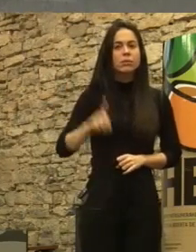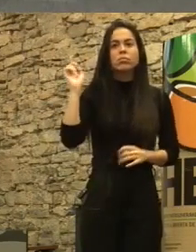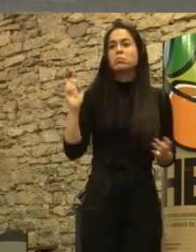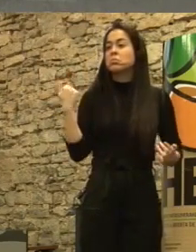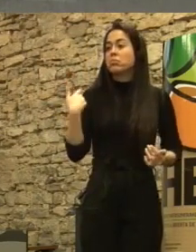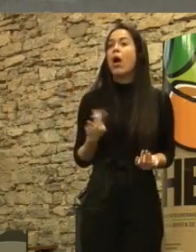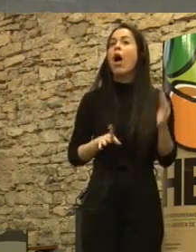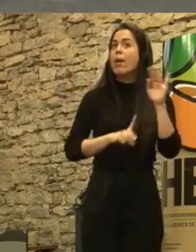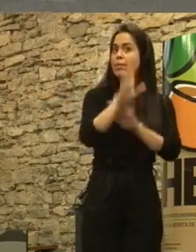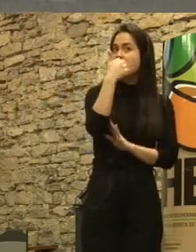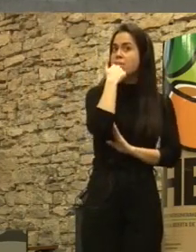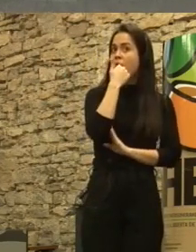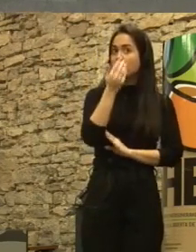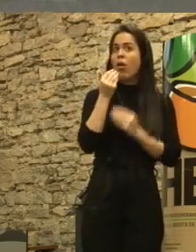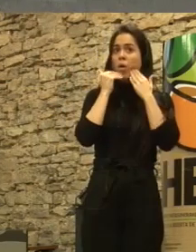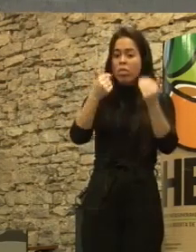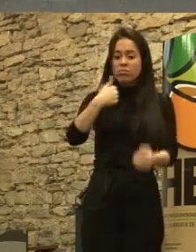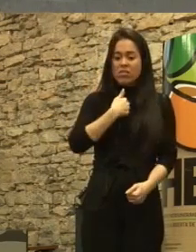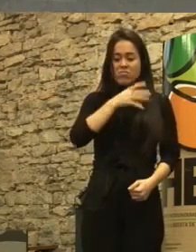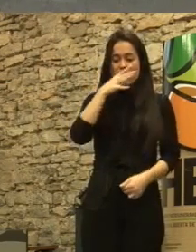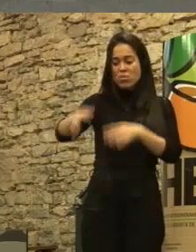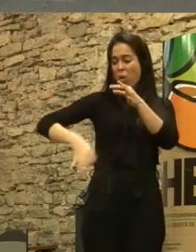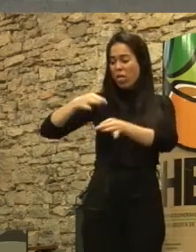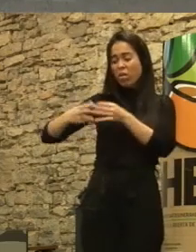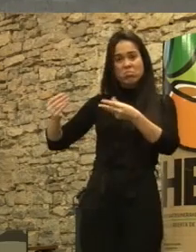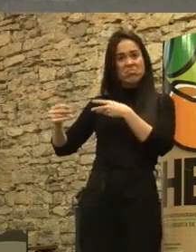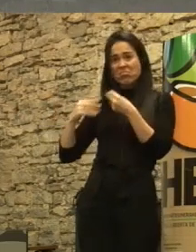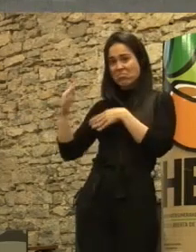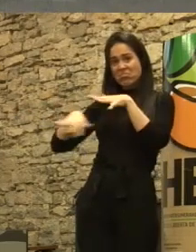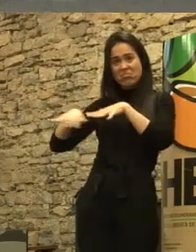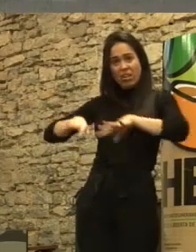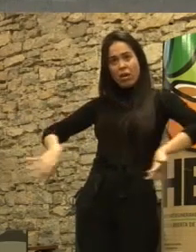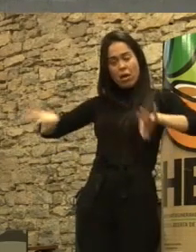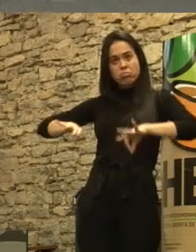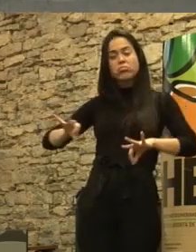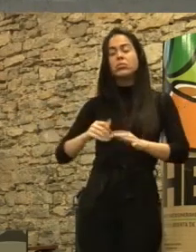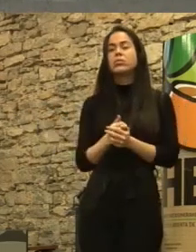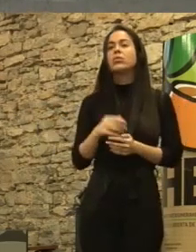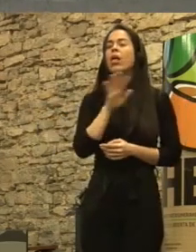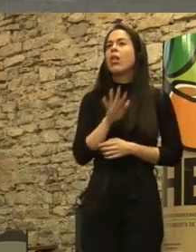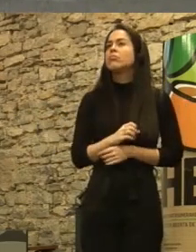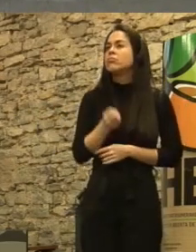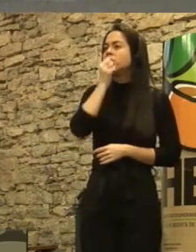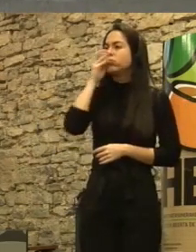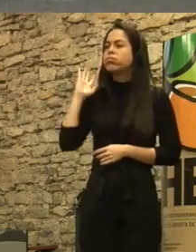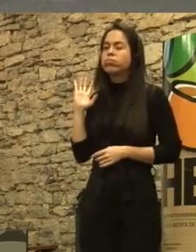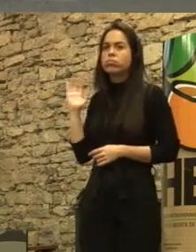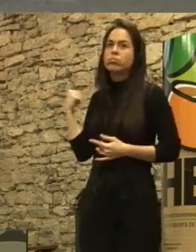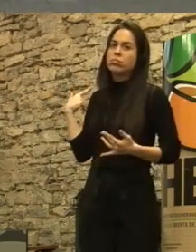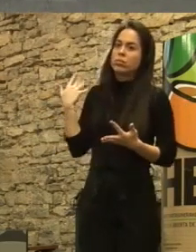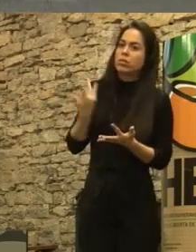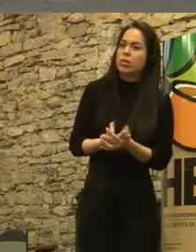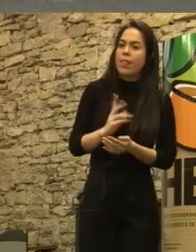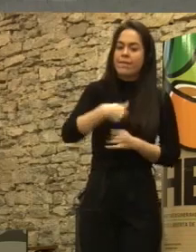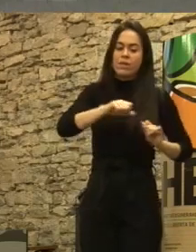por mí, pero en parte por mí, porque tampoco hay como tantas organizaciones que estén tematizando esto, ¿no? Pero no sé si se dieron cuenta, hace unos años ya, por ejemplo, las unidades de intervención policial llevan un